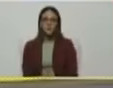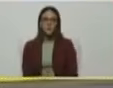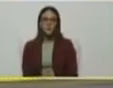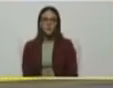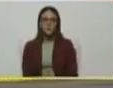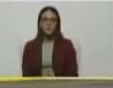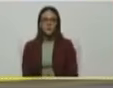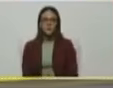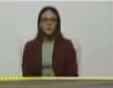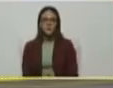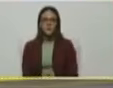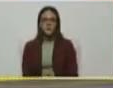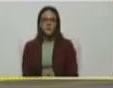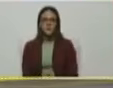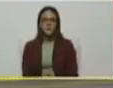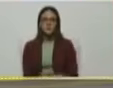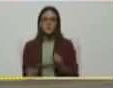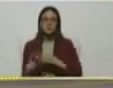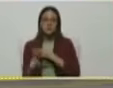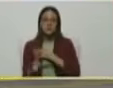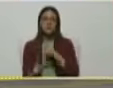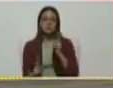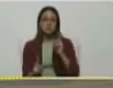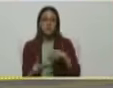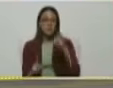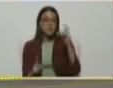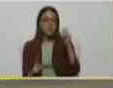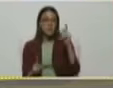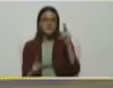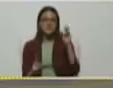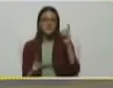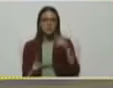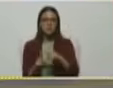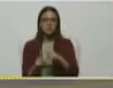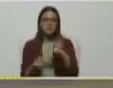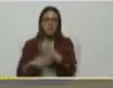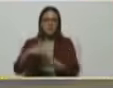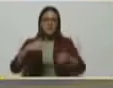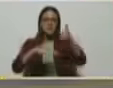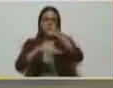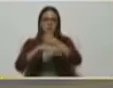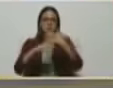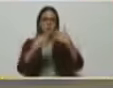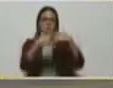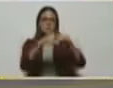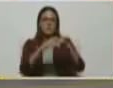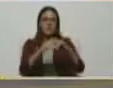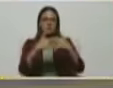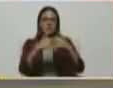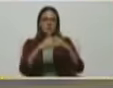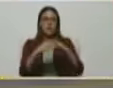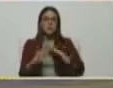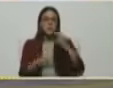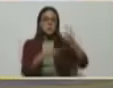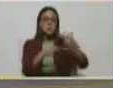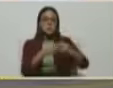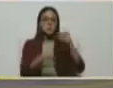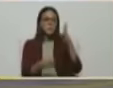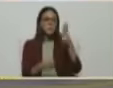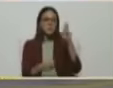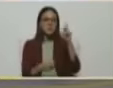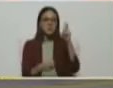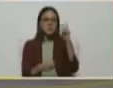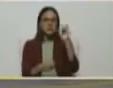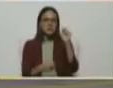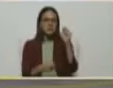Tobago, señor David Campbell, director de British Petroleum